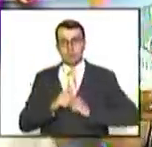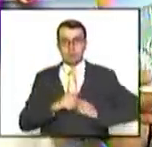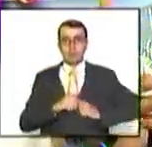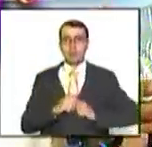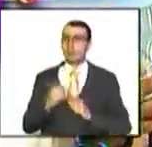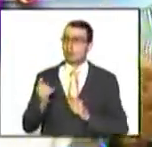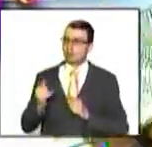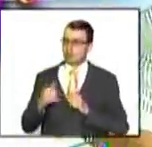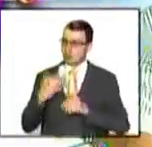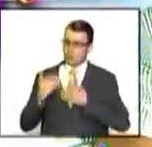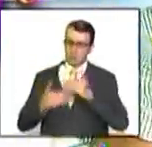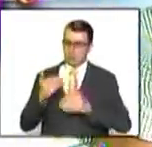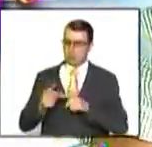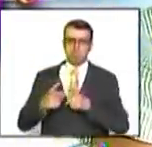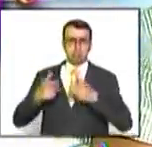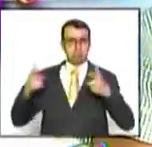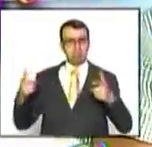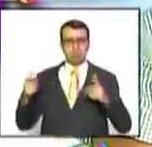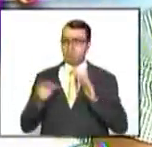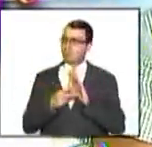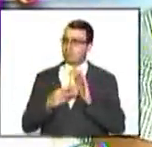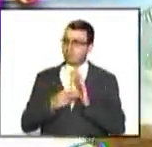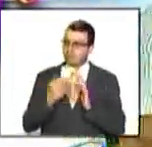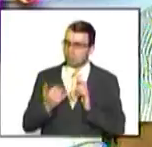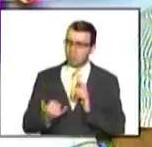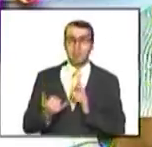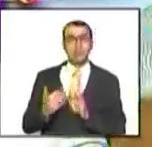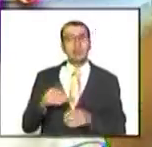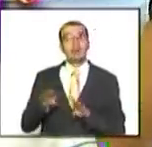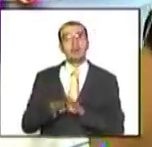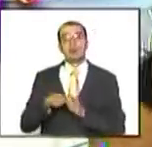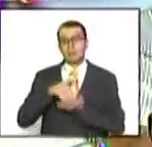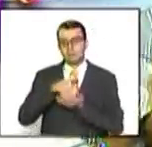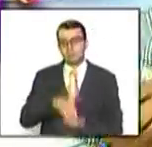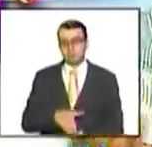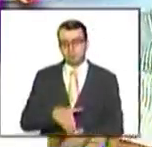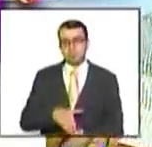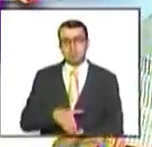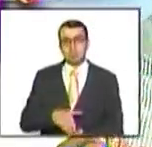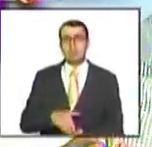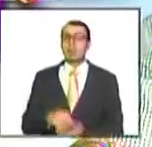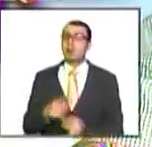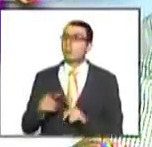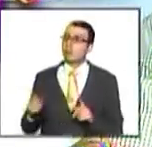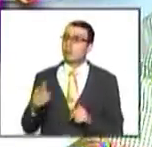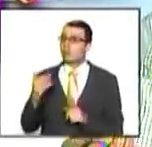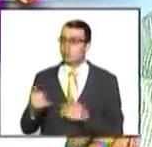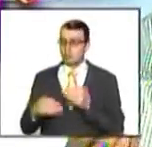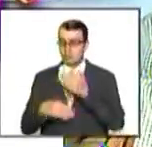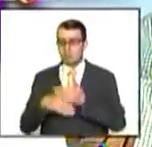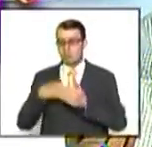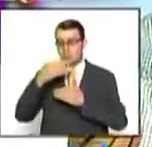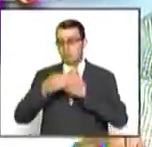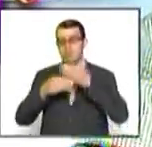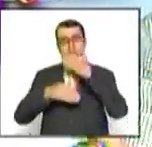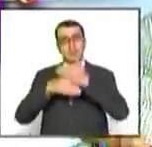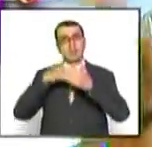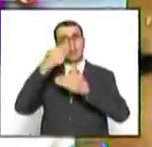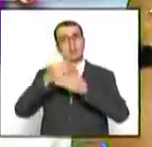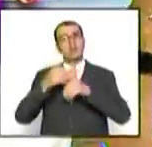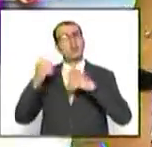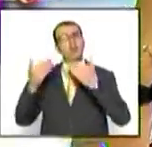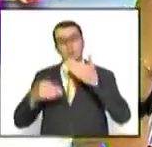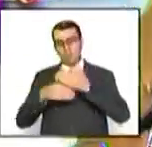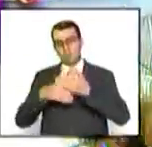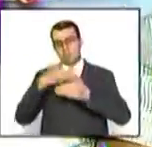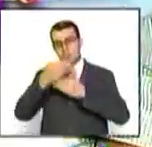cimientos, pero el resto de plasma que lleva proteínas son los ladrillos, pero esos ladrillos los tenemos que pegar. Entonces, ¿con qué vamos a pegar los ladrillos?